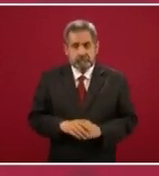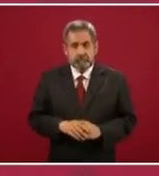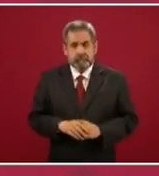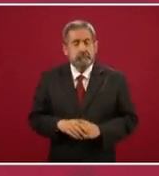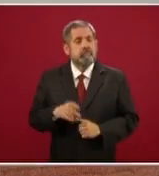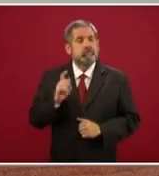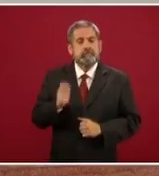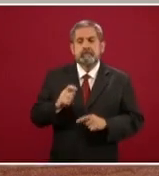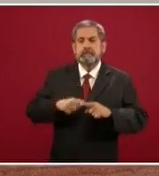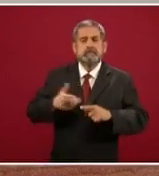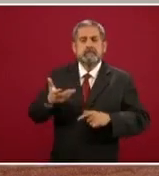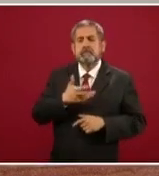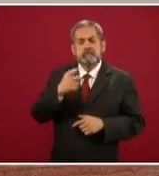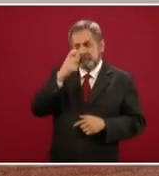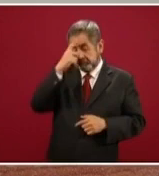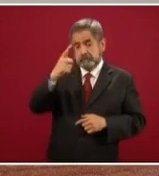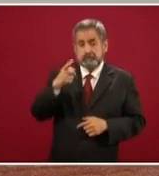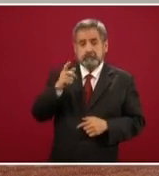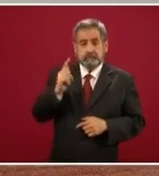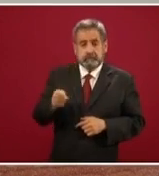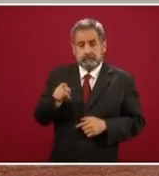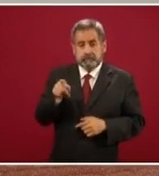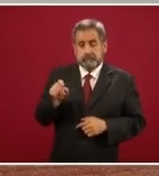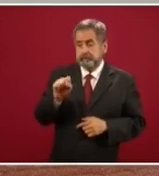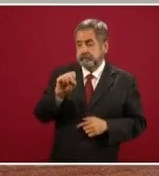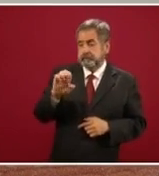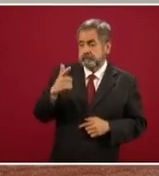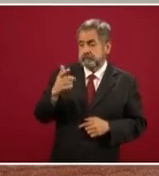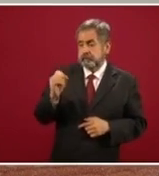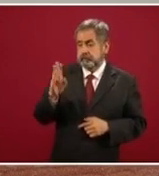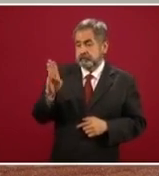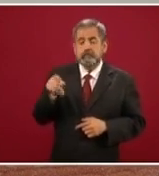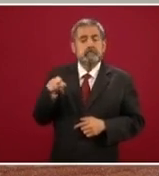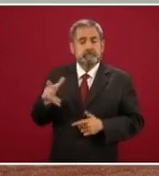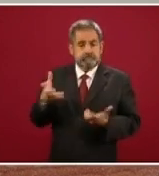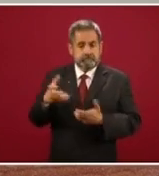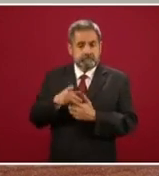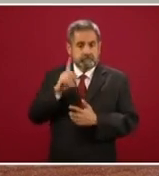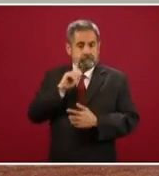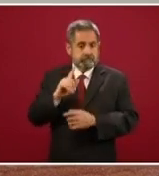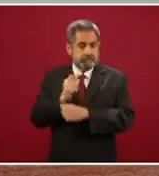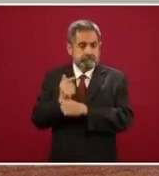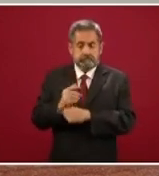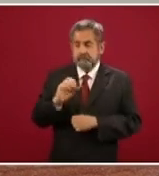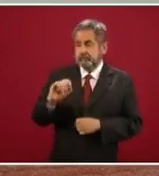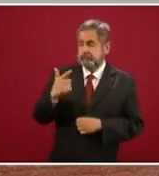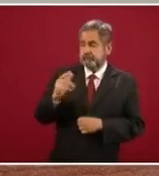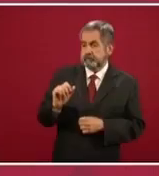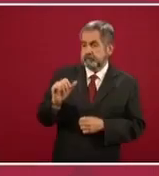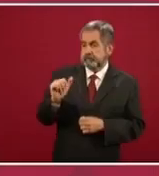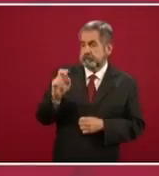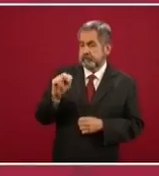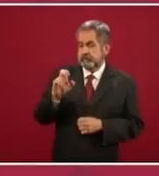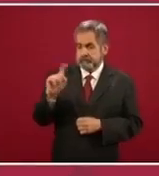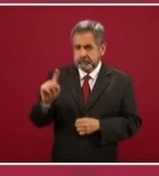Lo hizo precisamente la Secretaría de Gobernación, la licenciada Olga Sánchez Cordero,